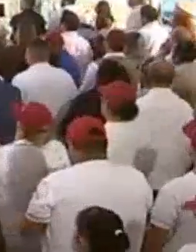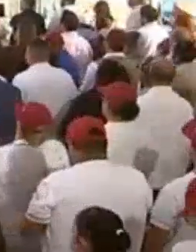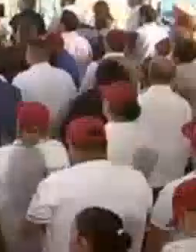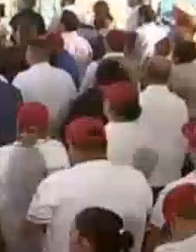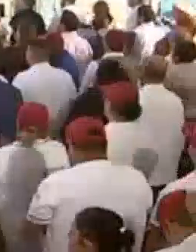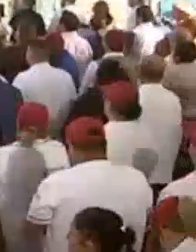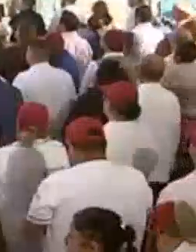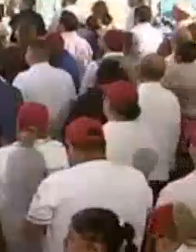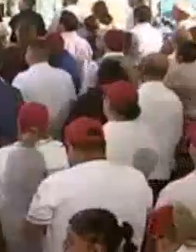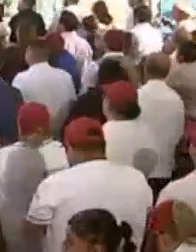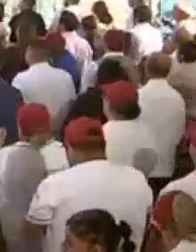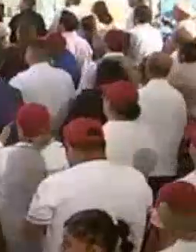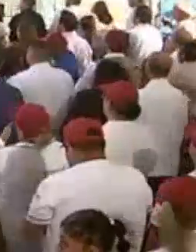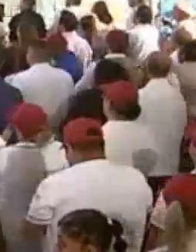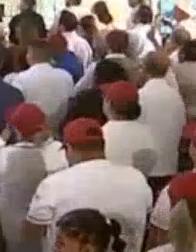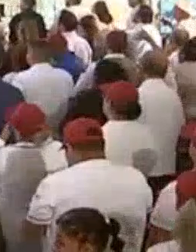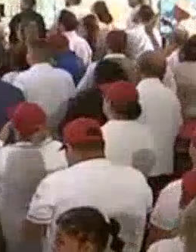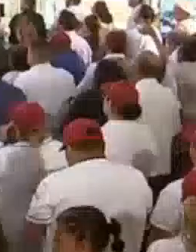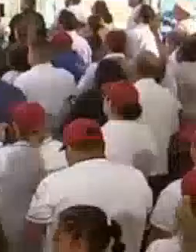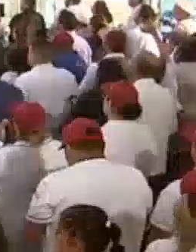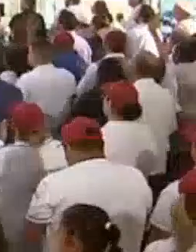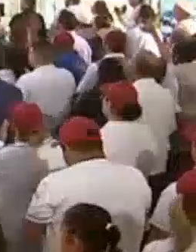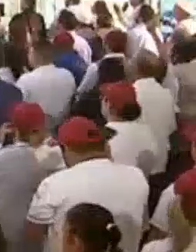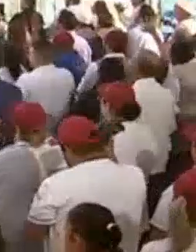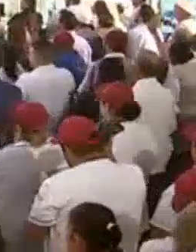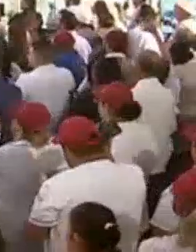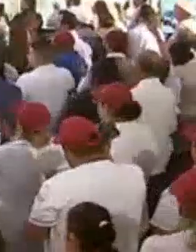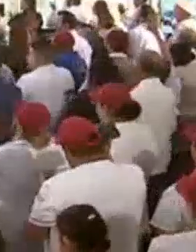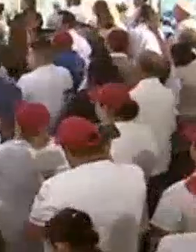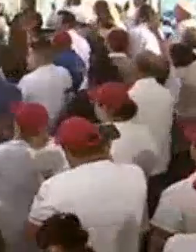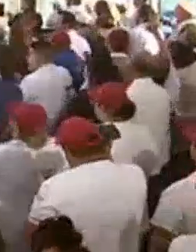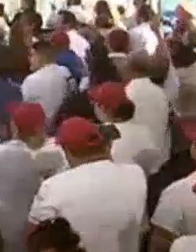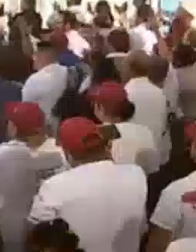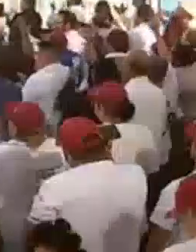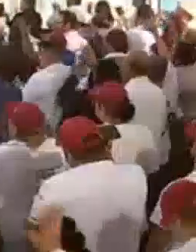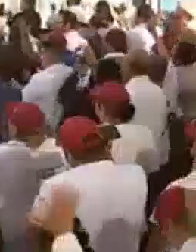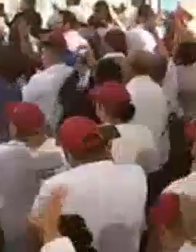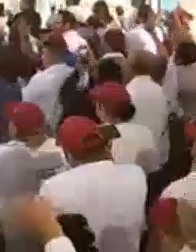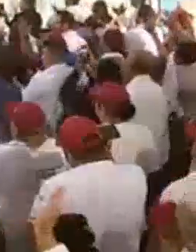Estados Unidos Mexicanos, doctora Claudia Sheinbaum Pardo.